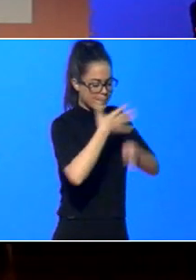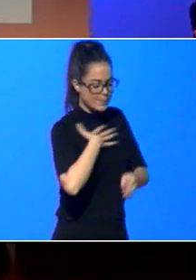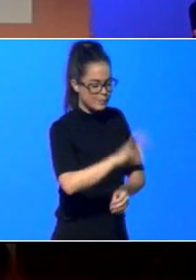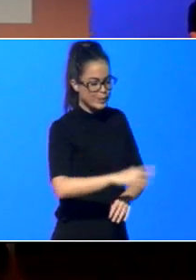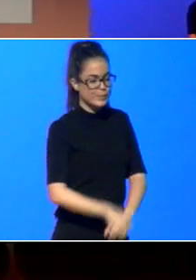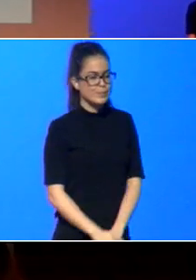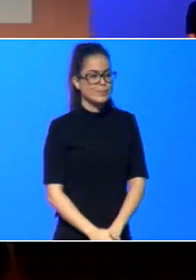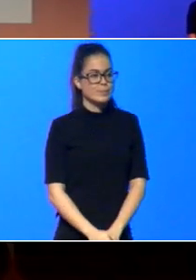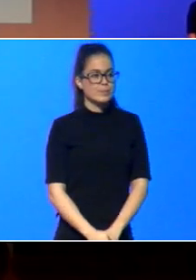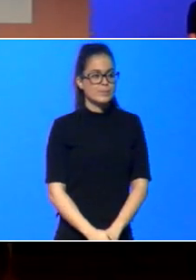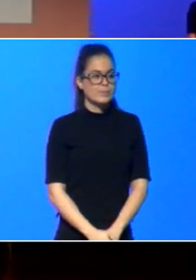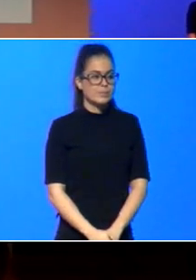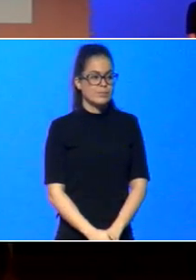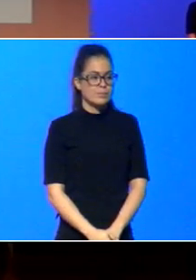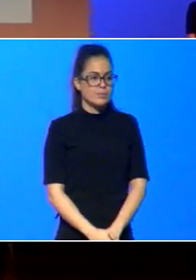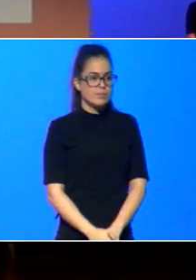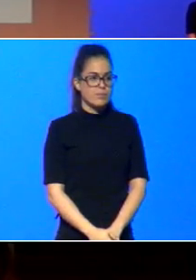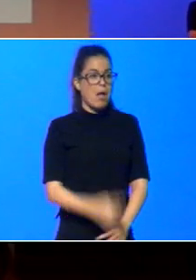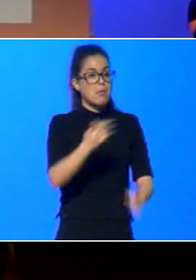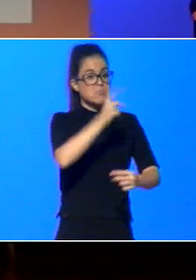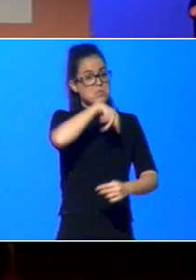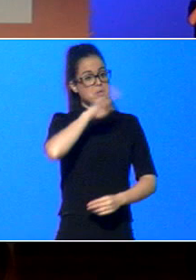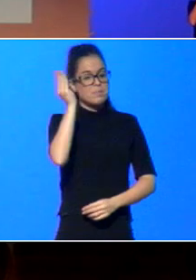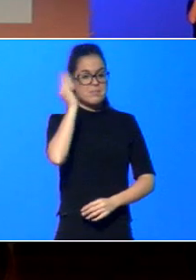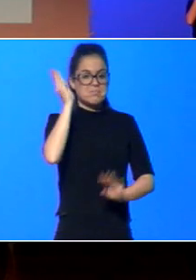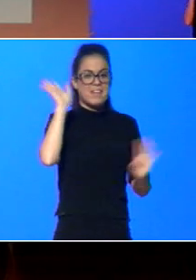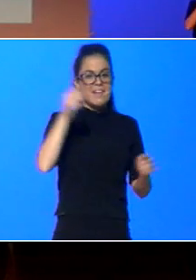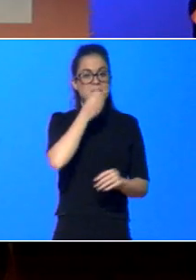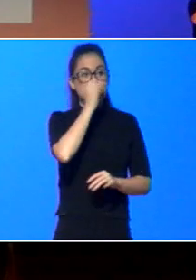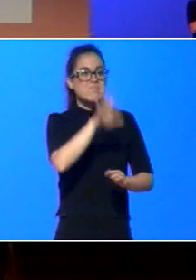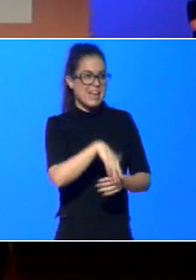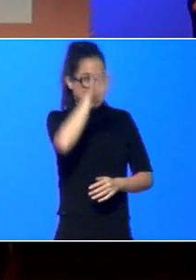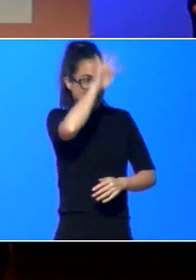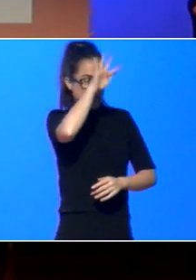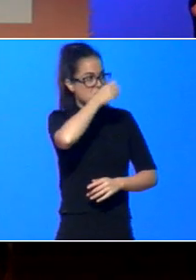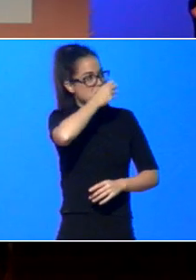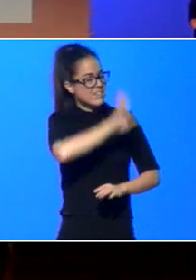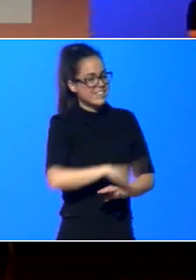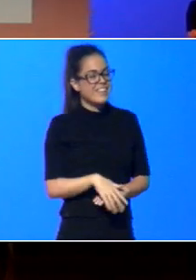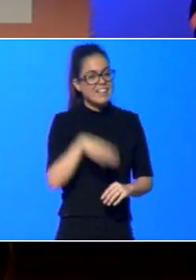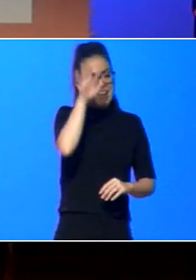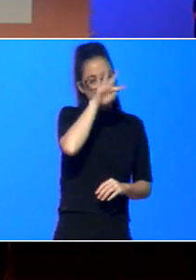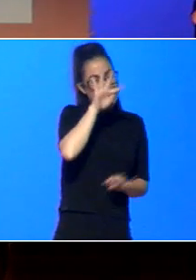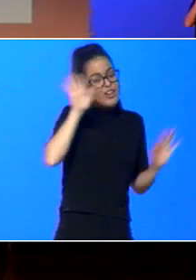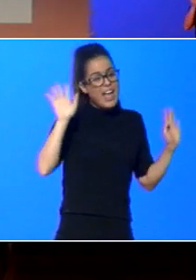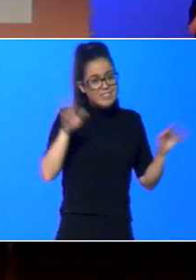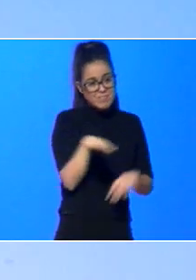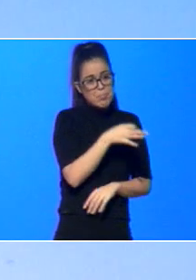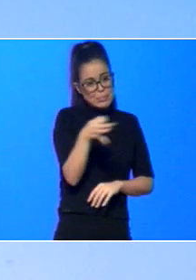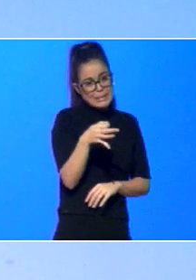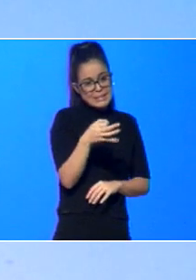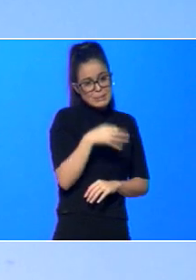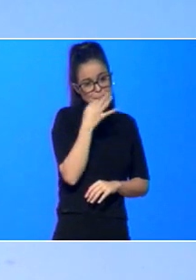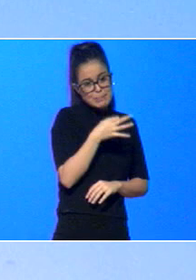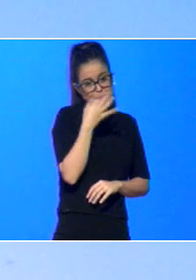esto es y algunos de ustedes dirán Bueno muy bien la teoría no esta es la teoría y está perfecta Igual